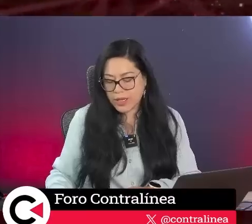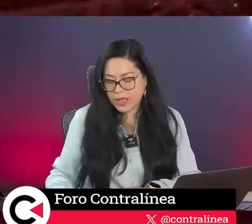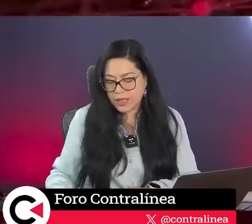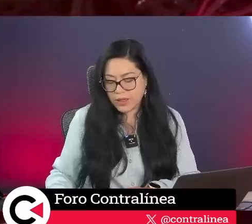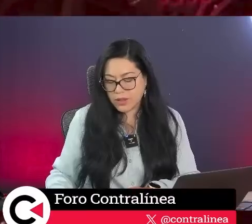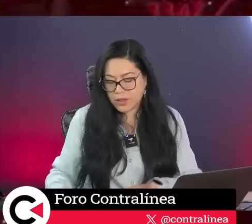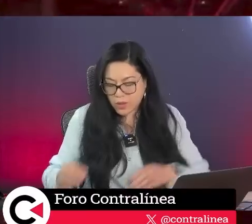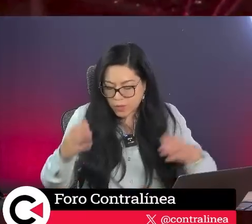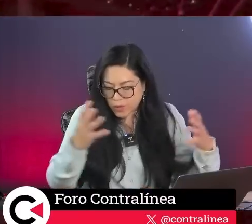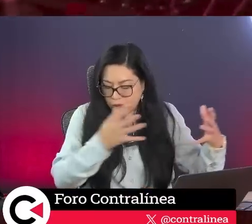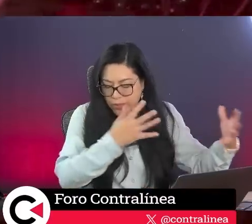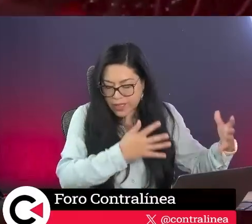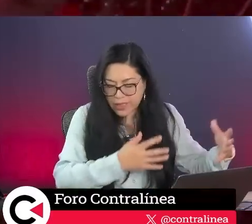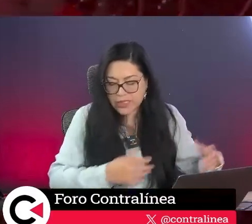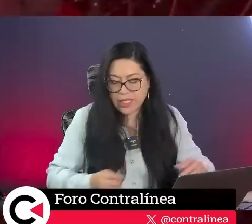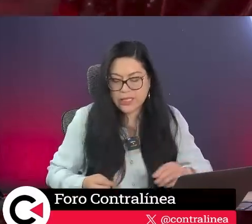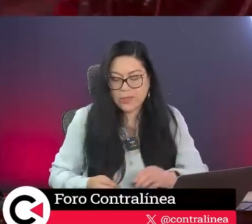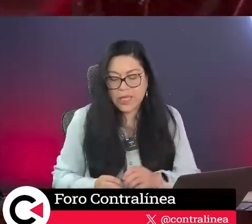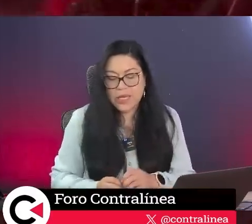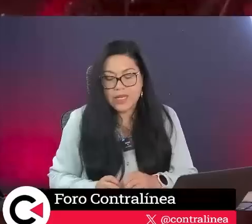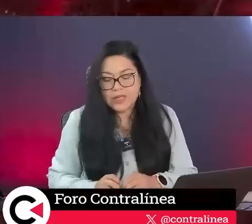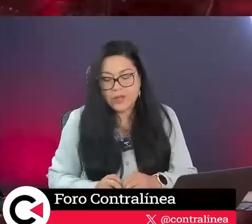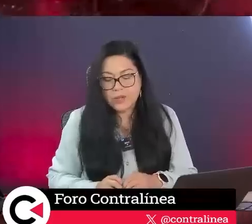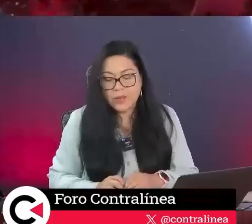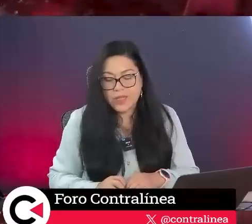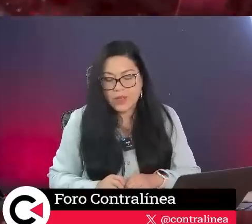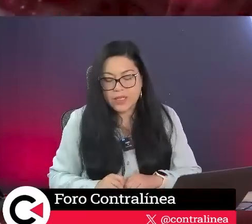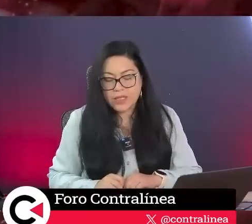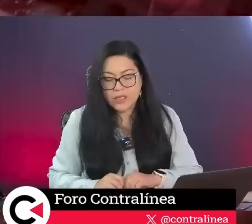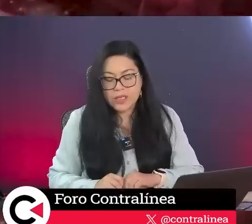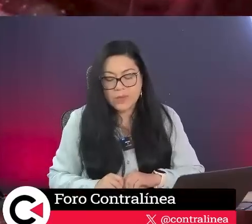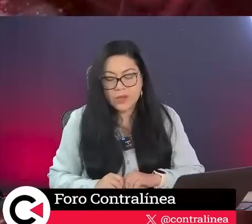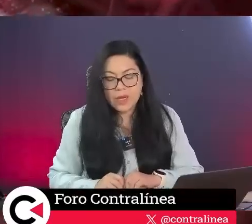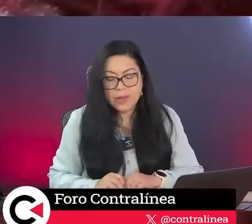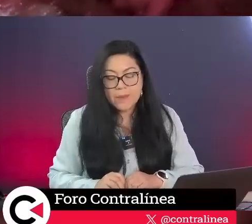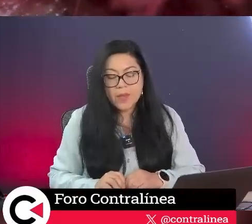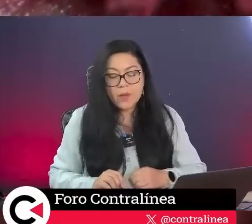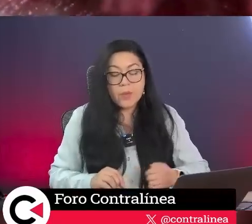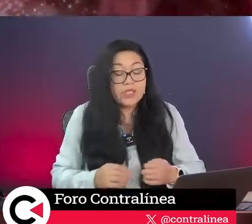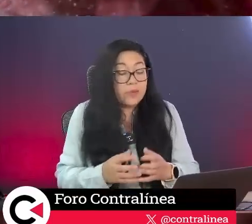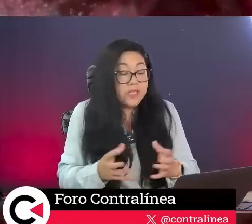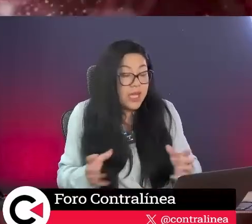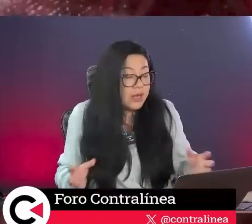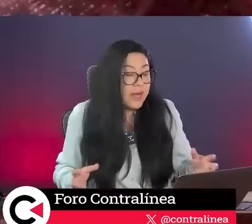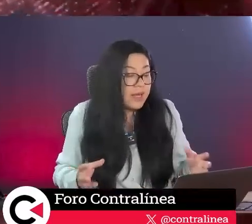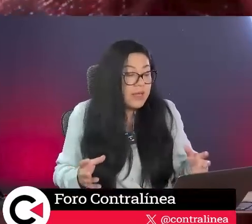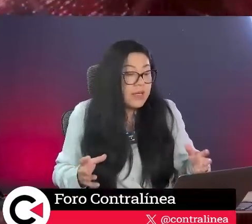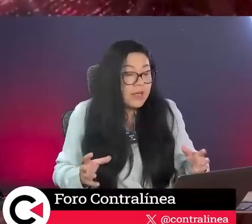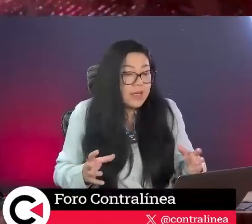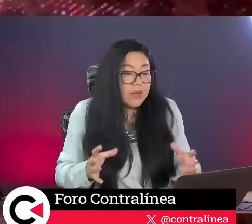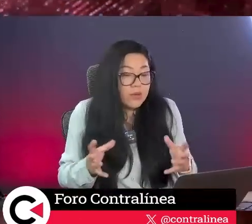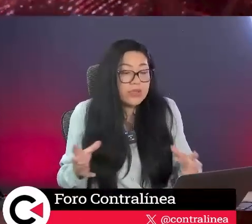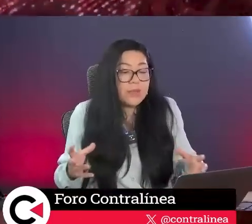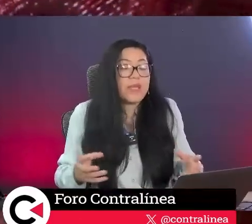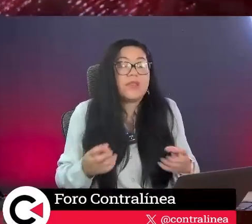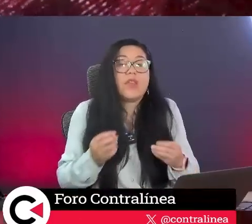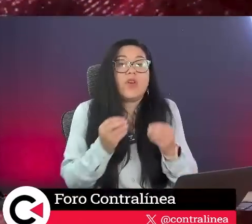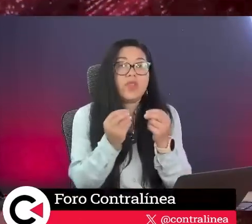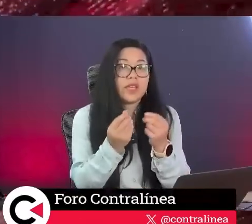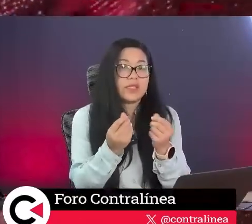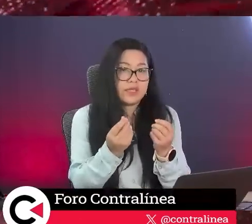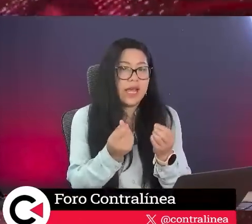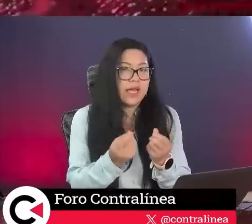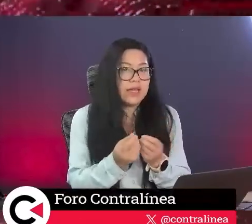porque, como bien decías también hace un momento al inicio de este programa, pues observa